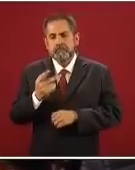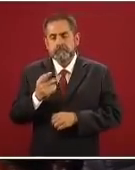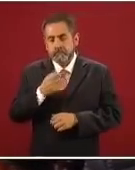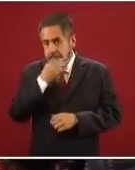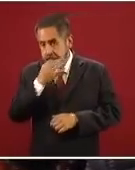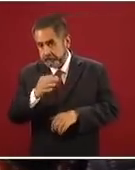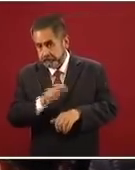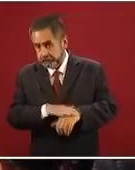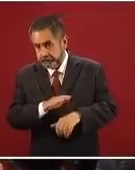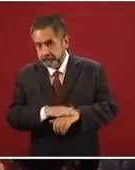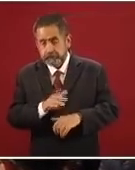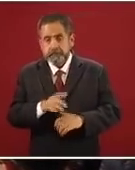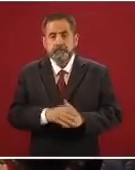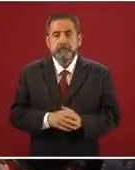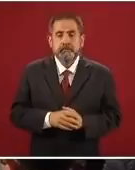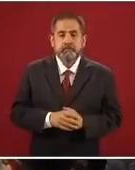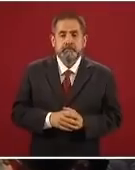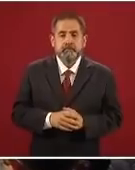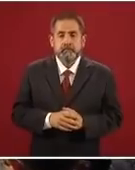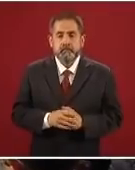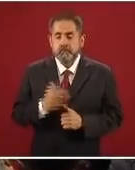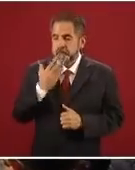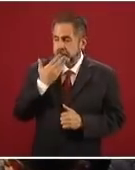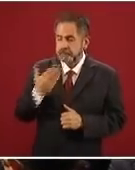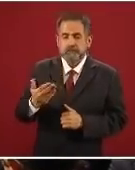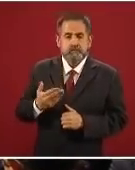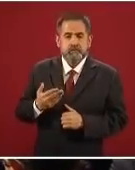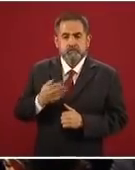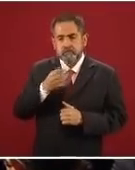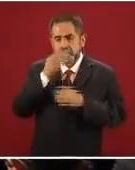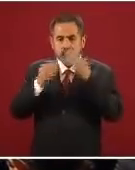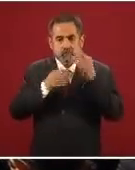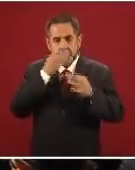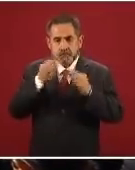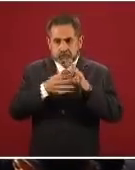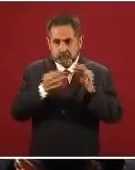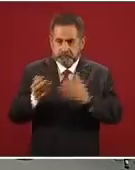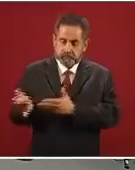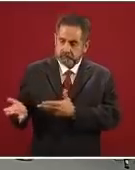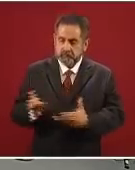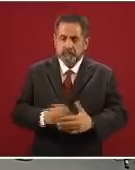desadelanto traernos una muy buena noticia.